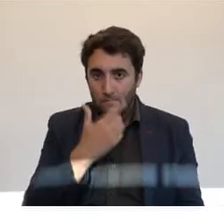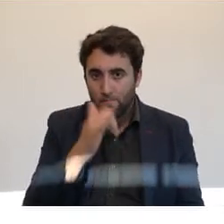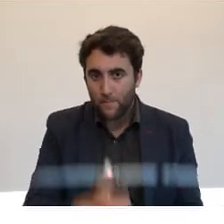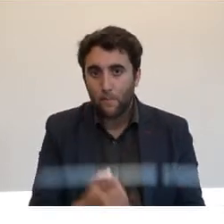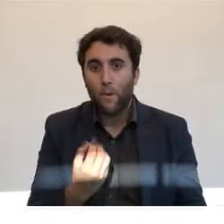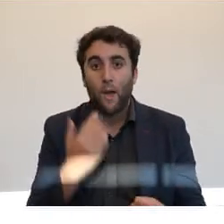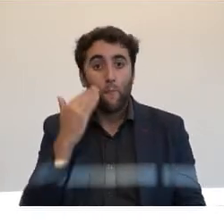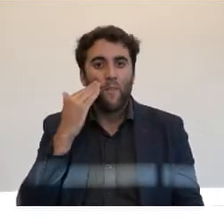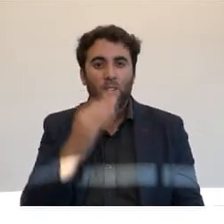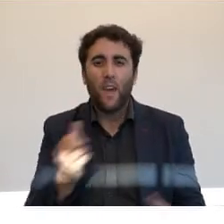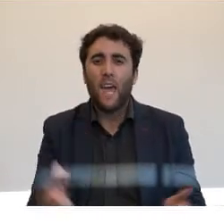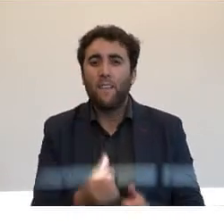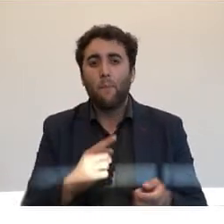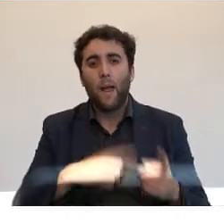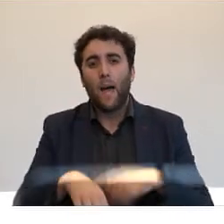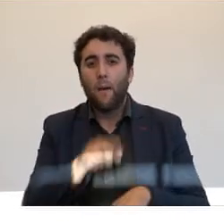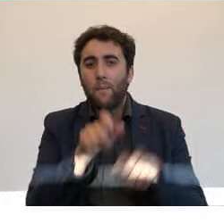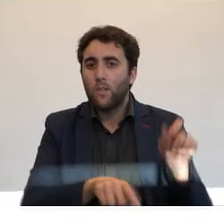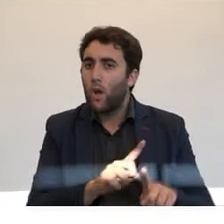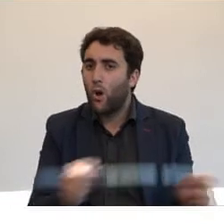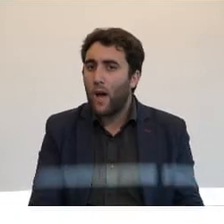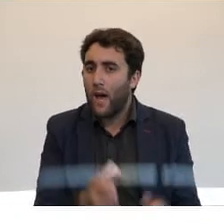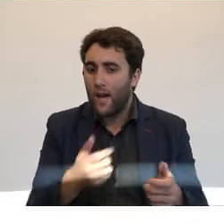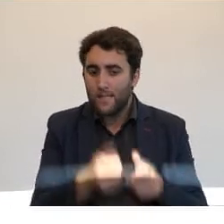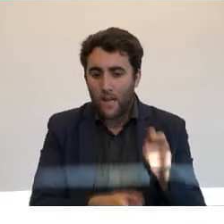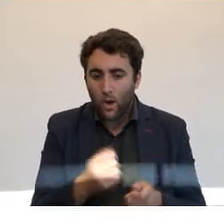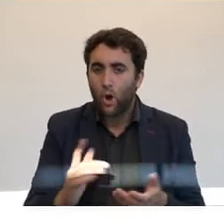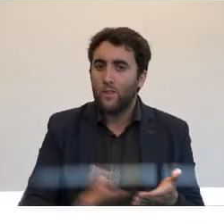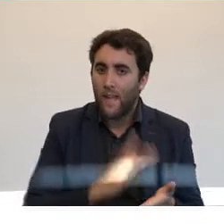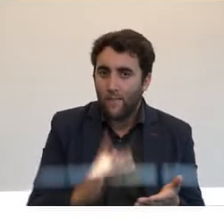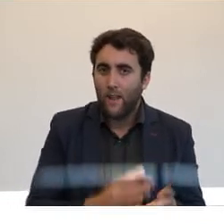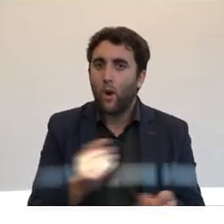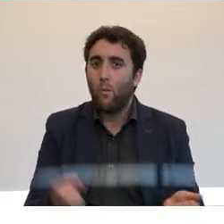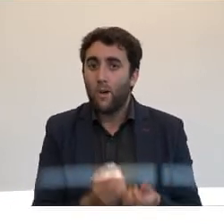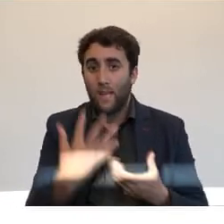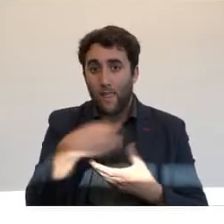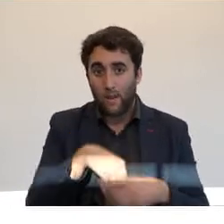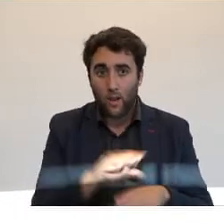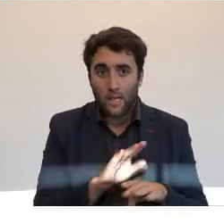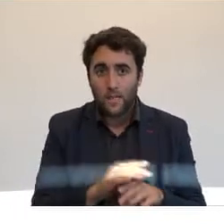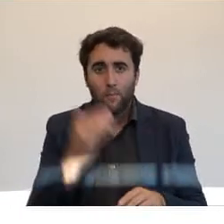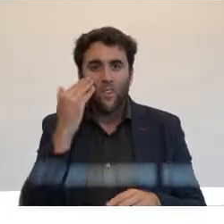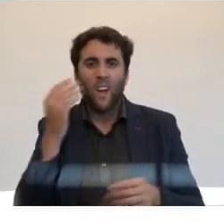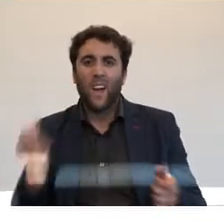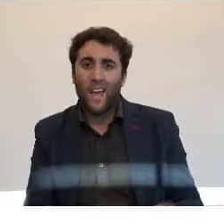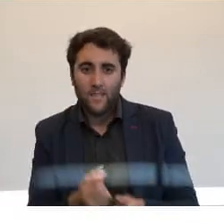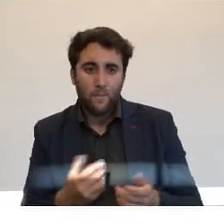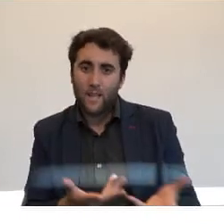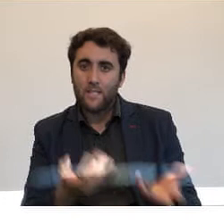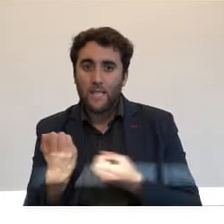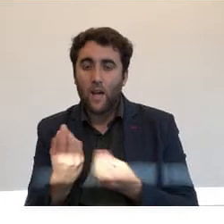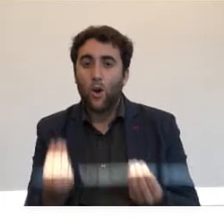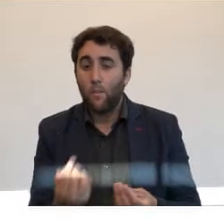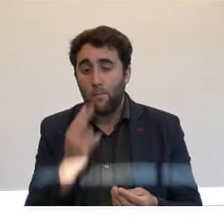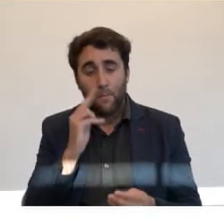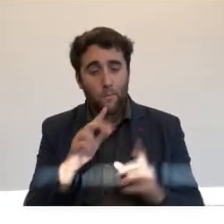que hacen los docentes para evitar que sus estudiantes utilicen la tablet o el teléfono móvil, el teléfono celular en clase, es, como